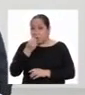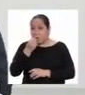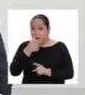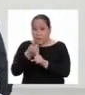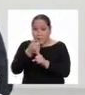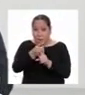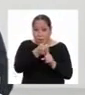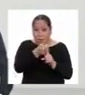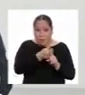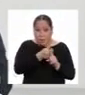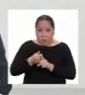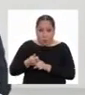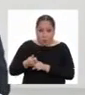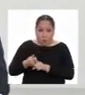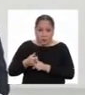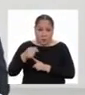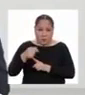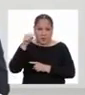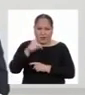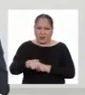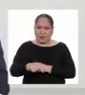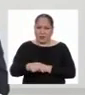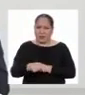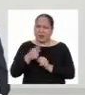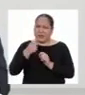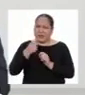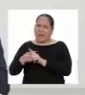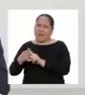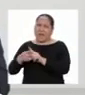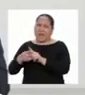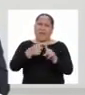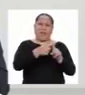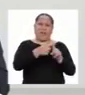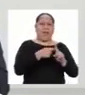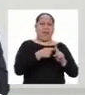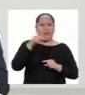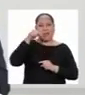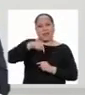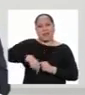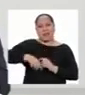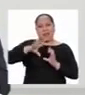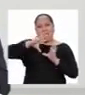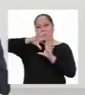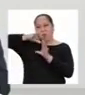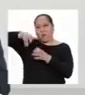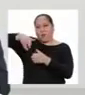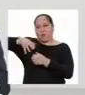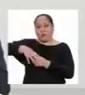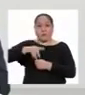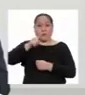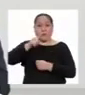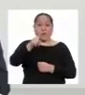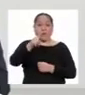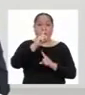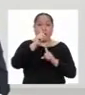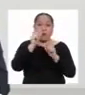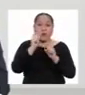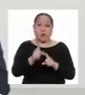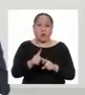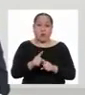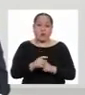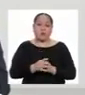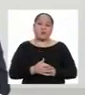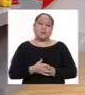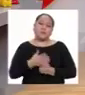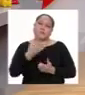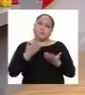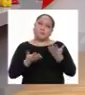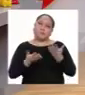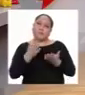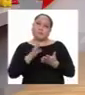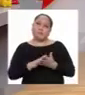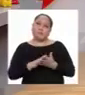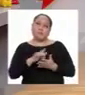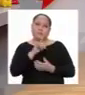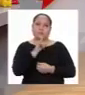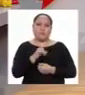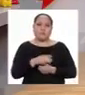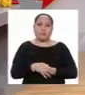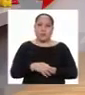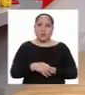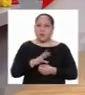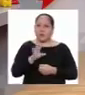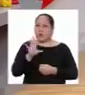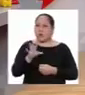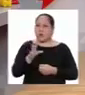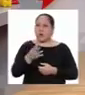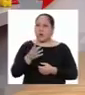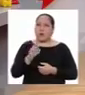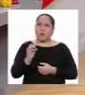considera como una de las más variadas del mundo. Para tu pregunta, podría usar una escala de percepción. Cuando te dan